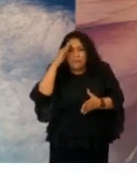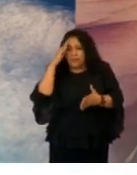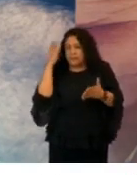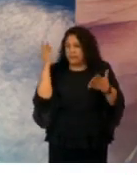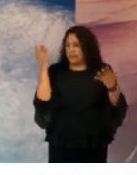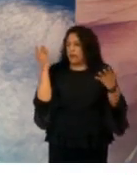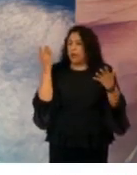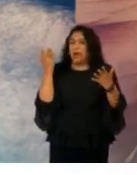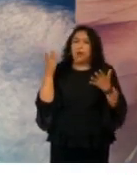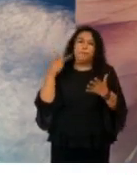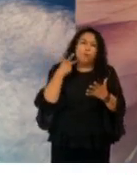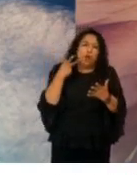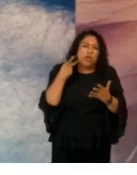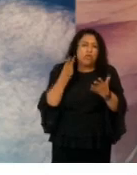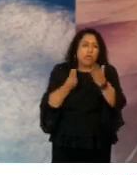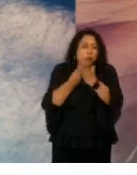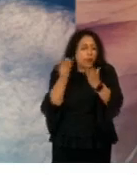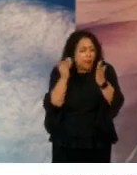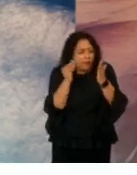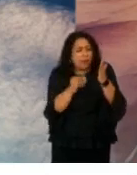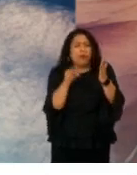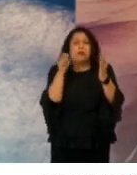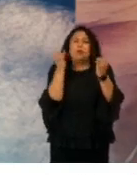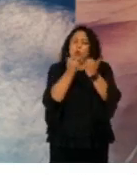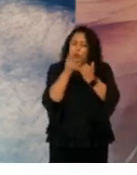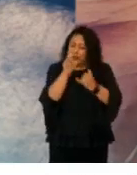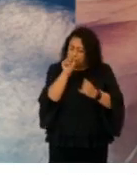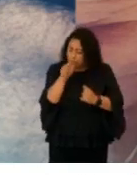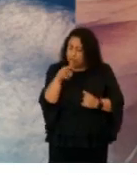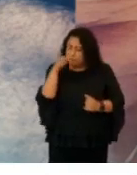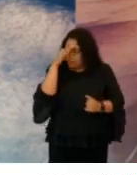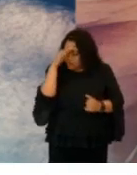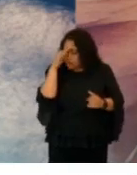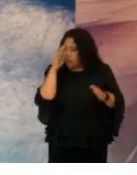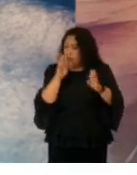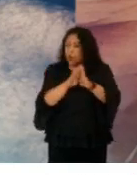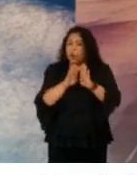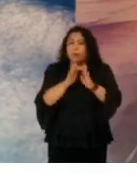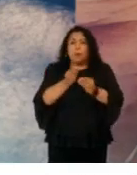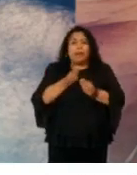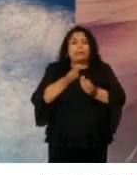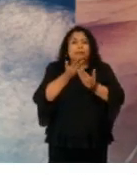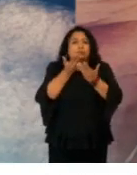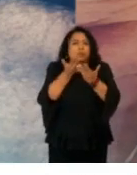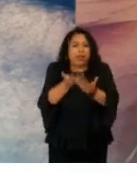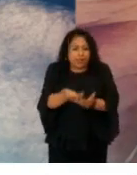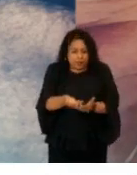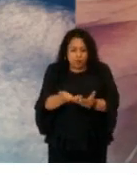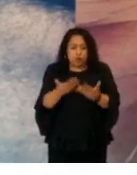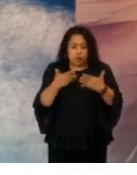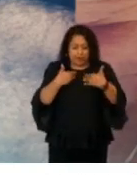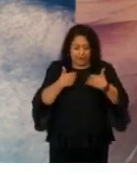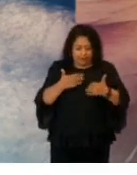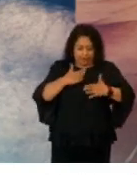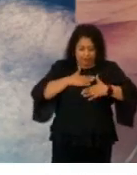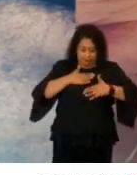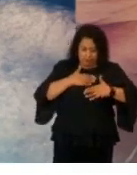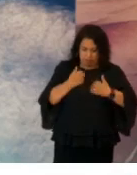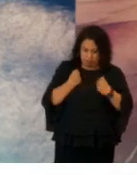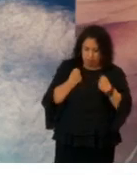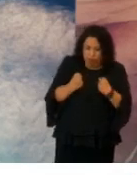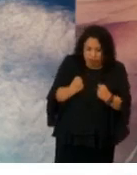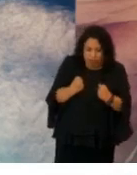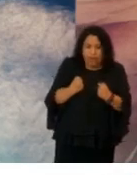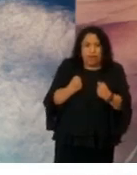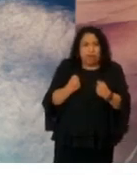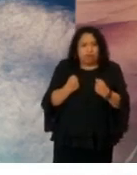nueva forma de construir política, también tenemos que repensar la forma, el lenguaje y la forma que entendemos nuestras posiciones de poder, en